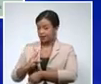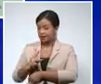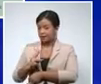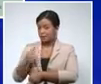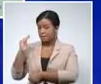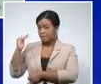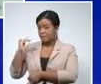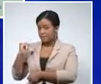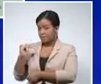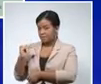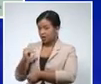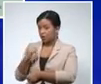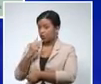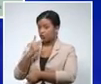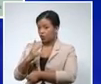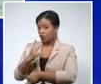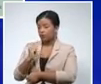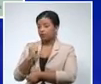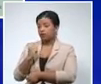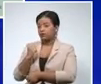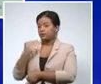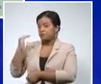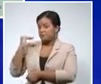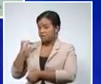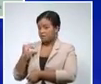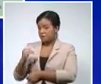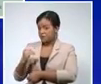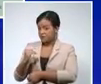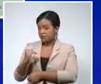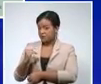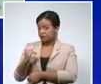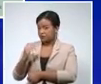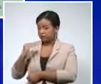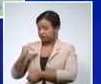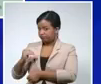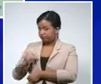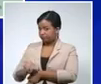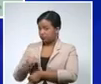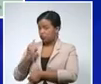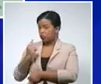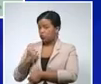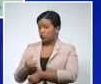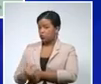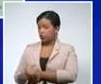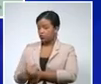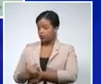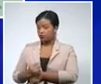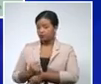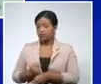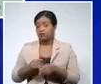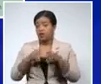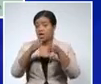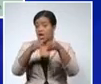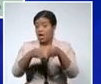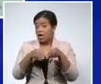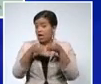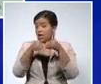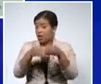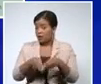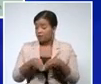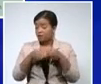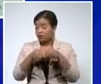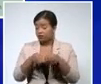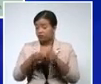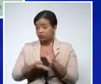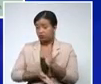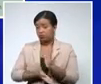Báguano con 2, Cacocún, Cueto y Mayarí con 1 cada uno. Granma, una cifra muy elevada de